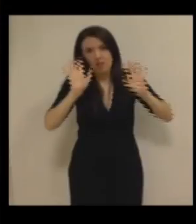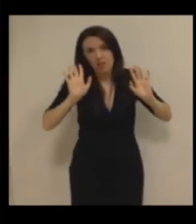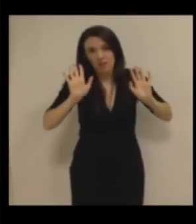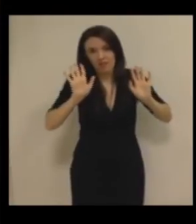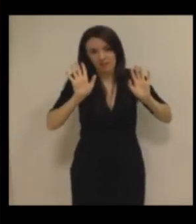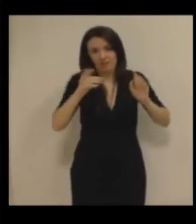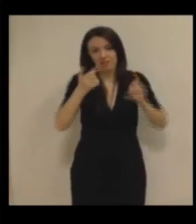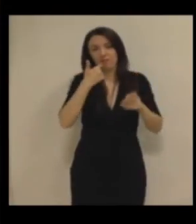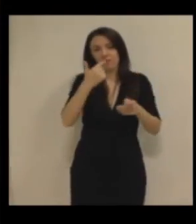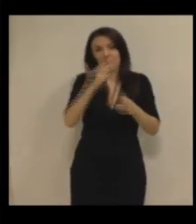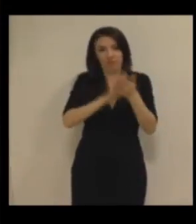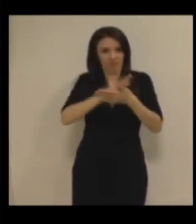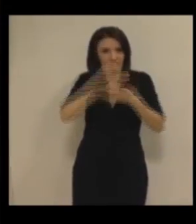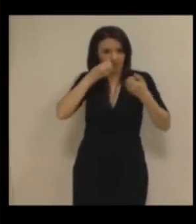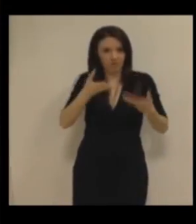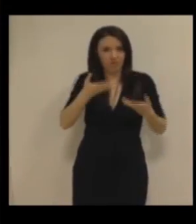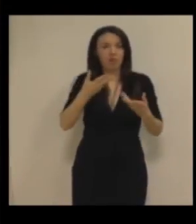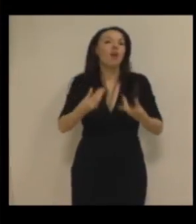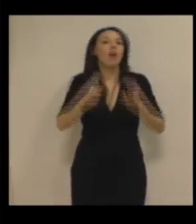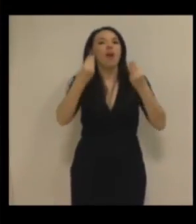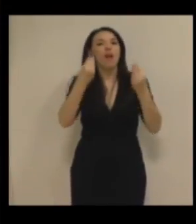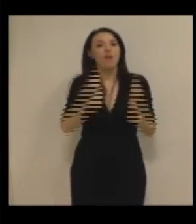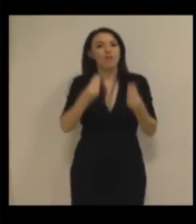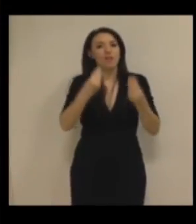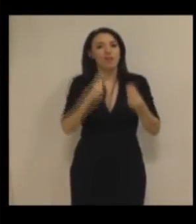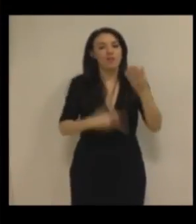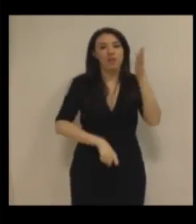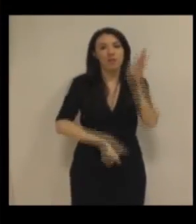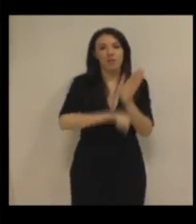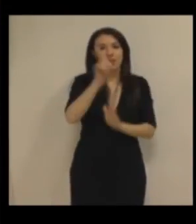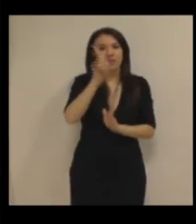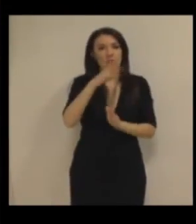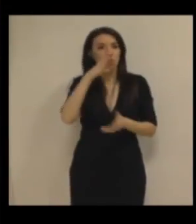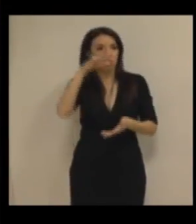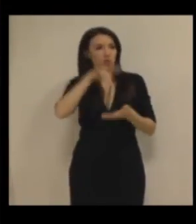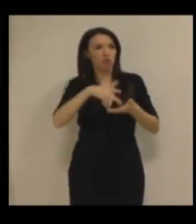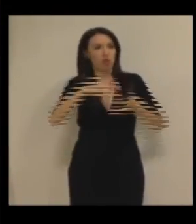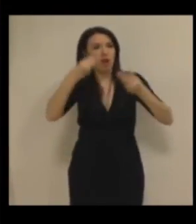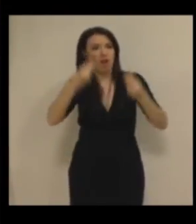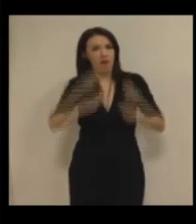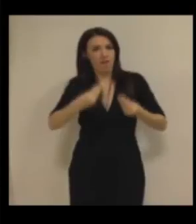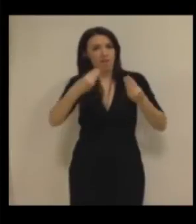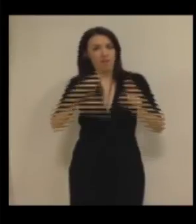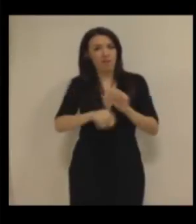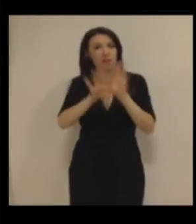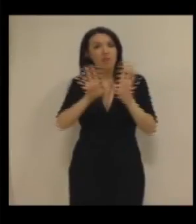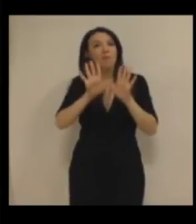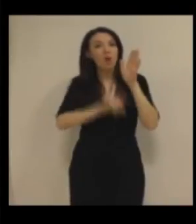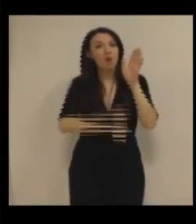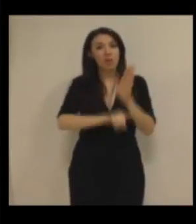sentido, por supuesto, la eficiencia de los desarrollos y los, porque son eficientes, evidentemente, pero los